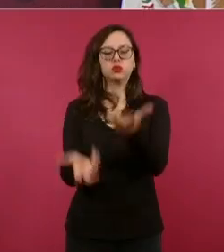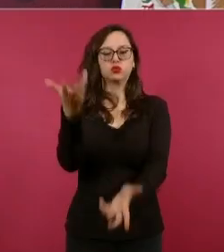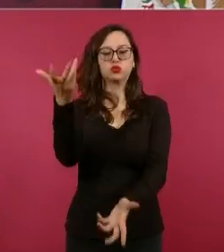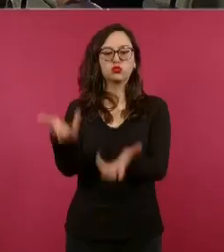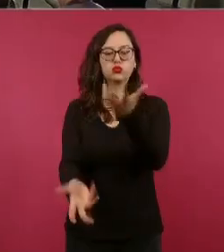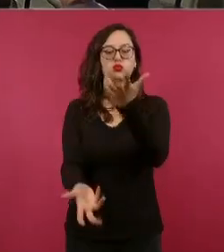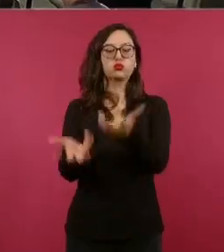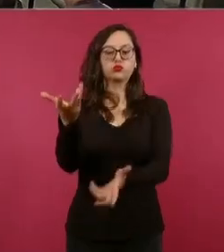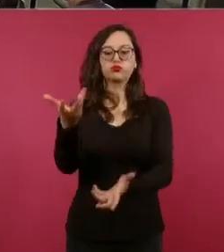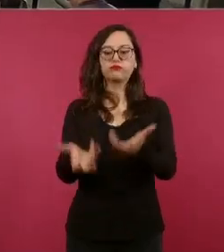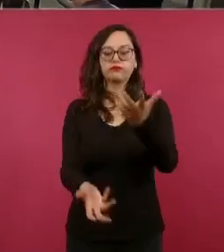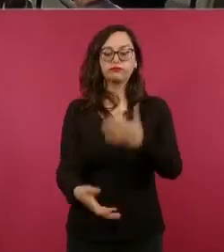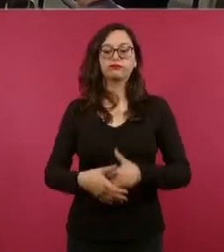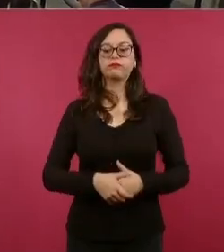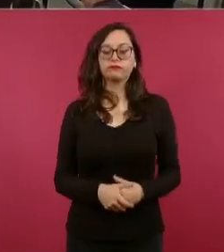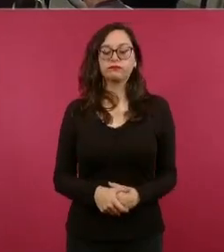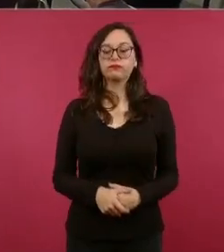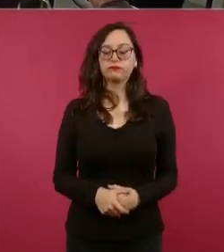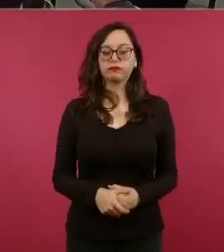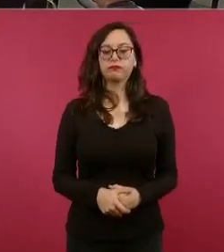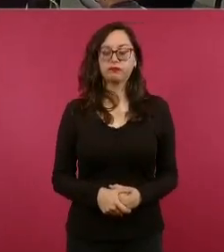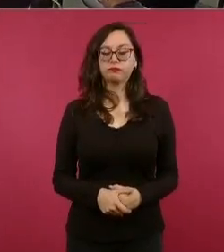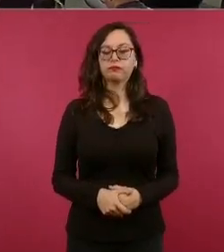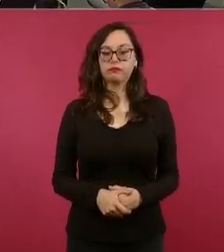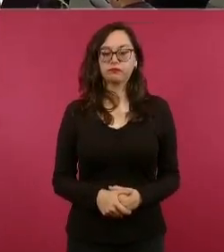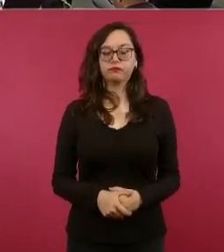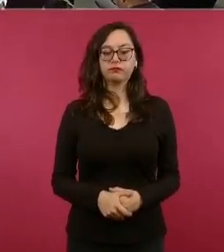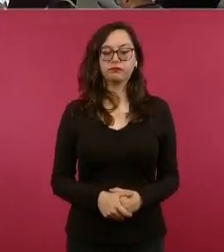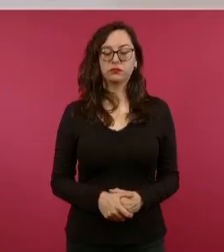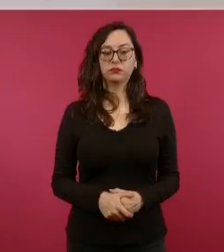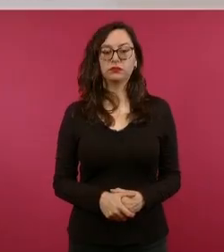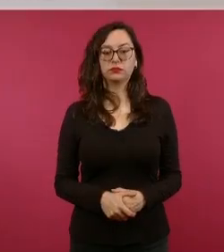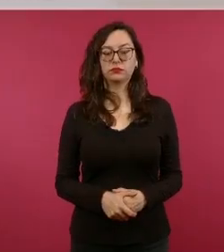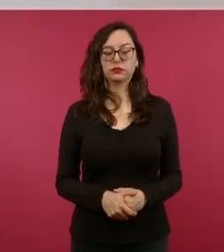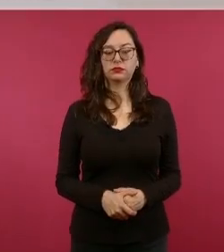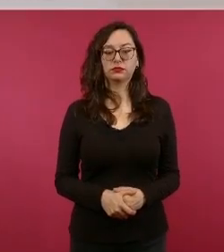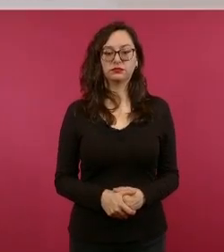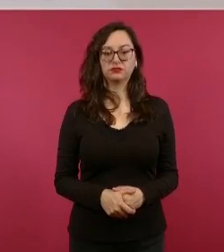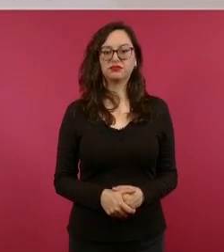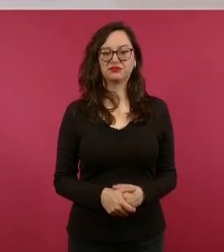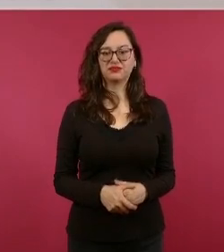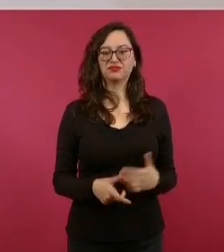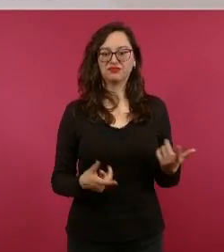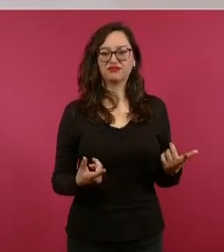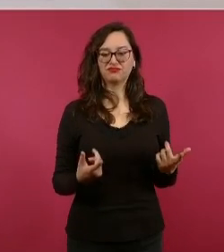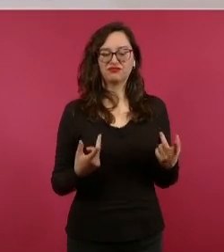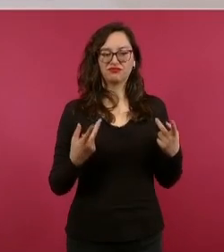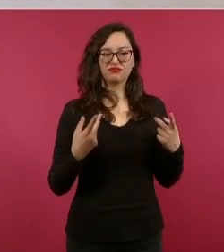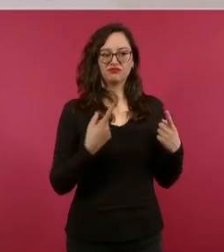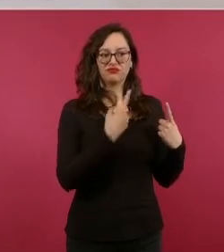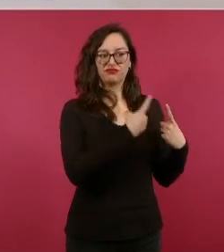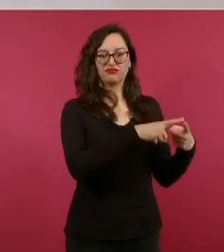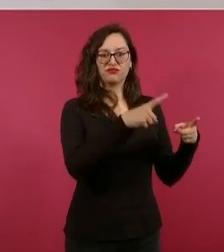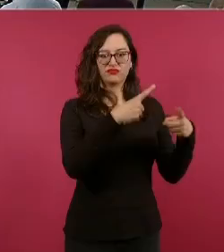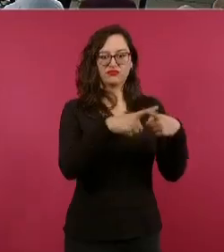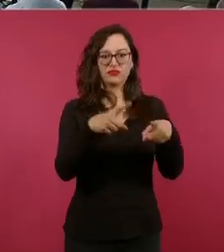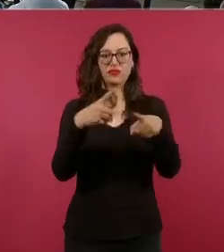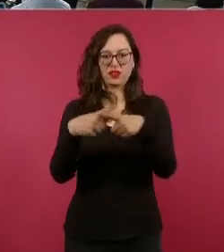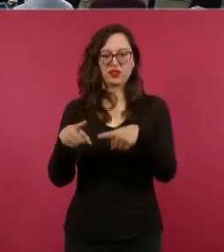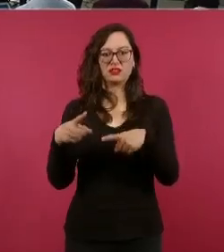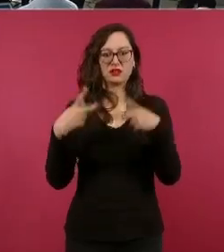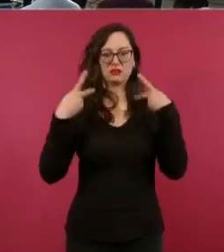Sí, sí, sí, detuvieron a varios, me dice aquí Jesús que a